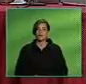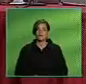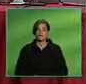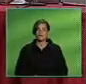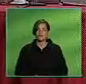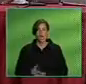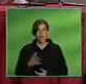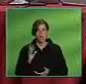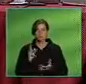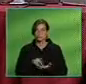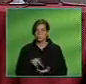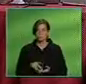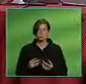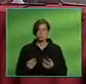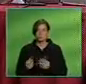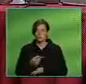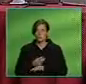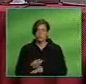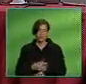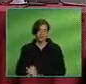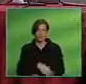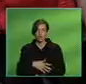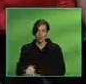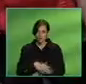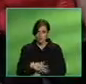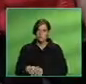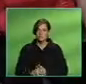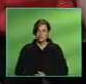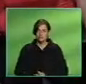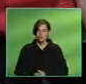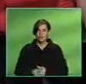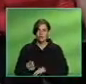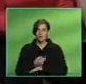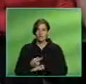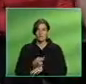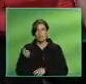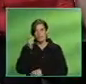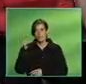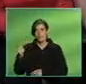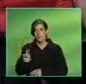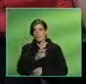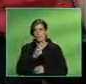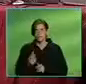está activado. Gobierno de calle, gobierno del pueblo.